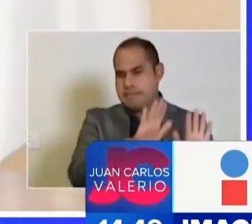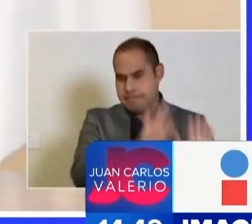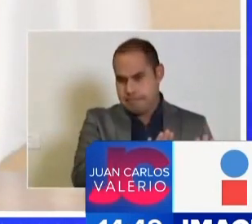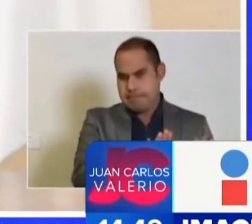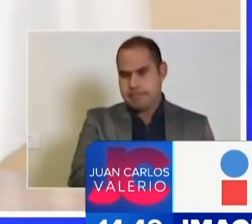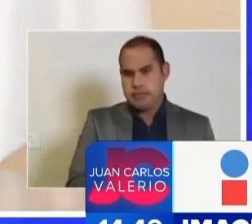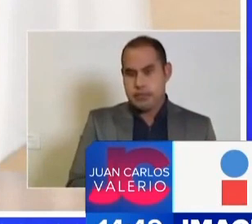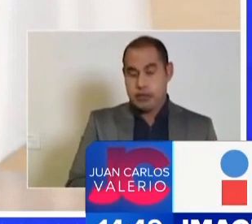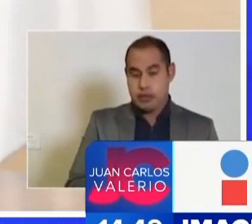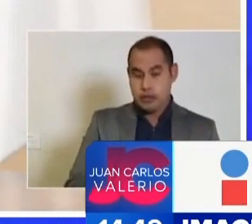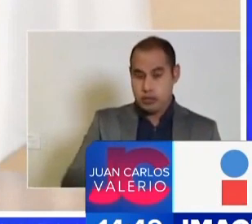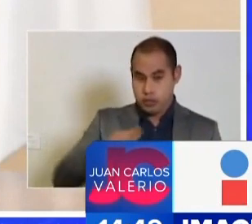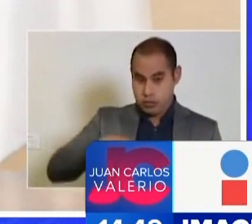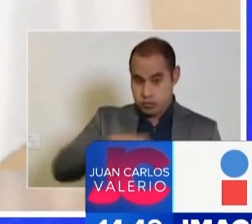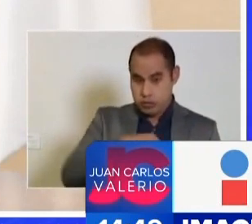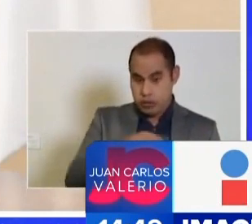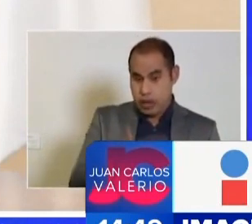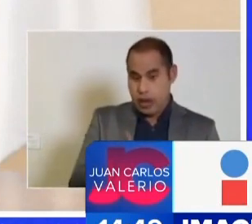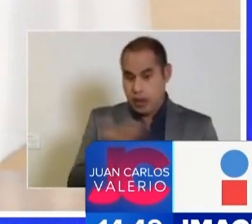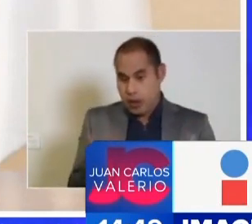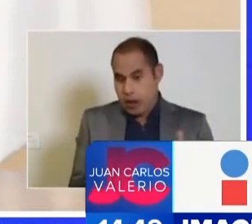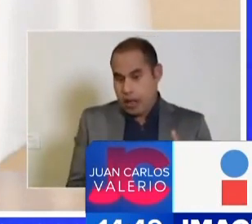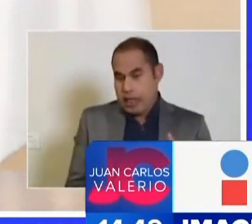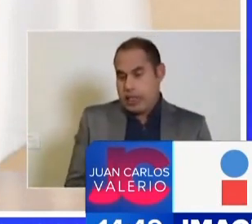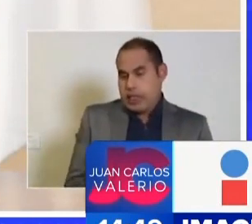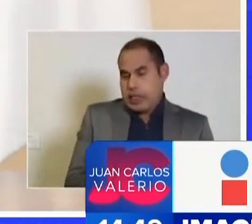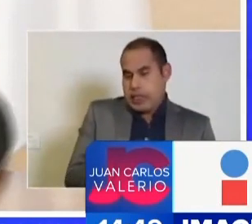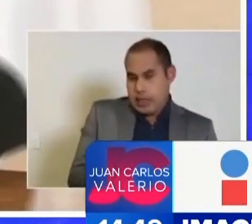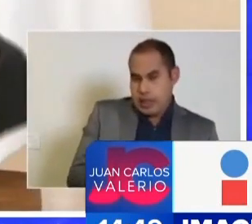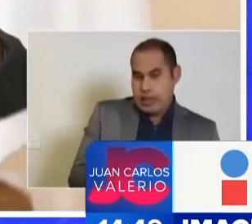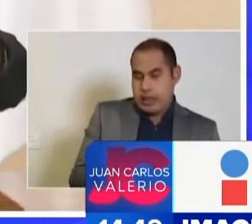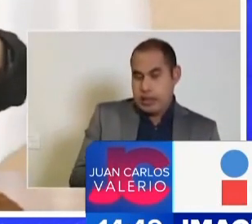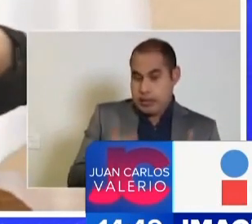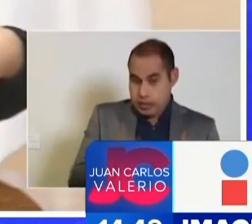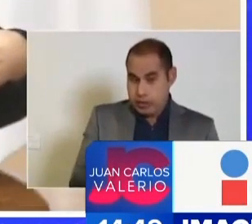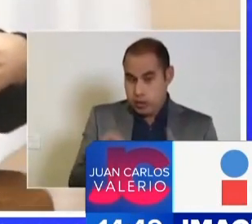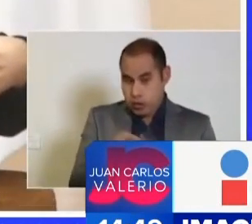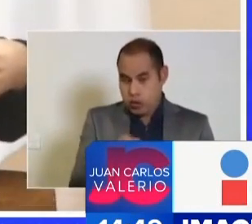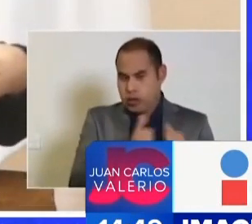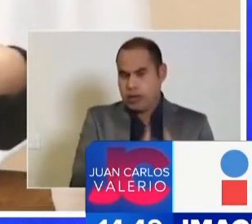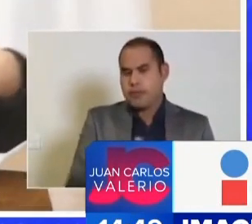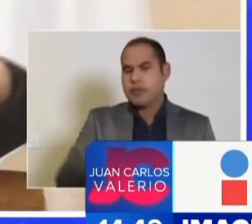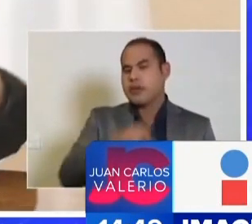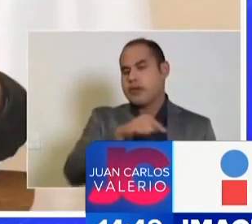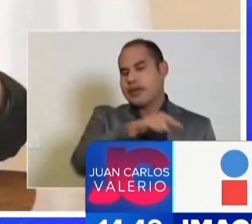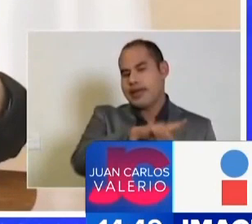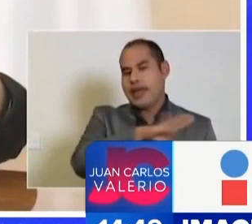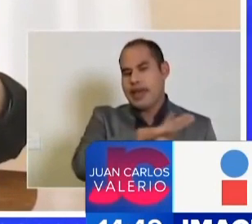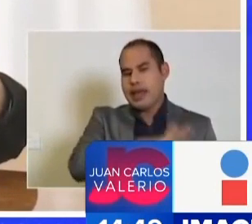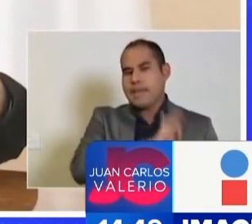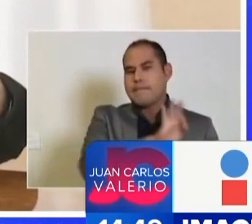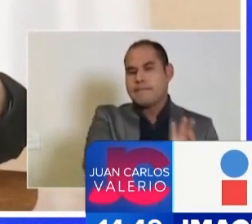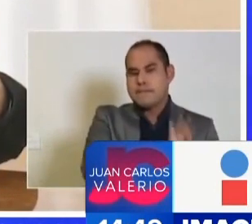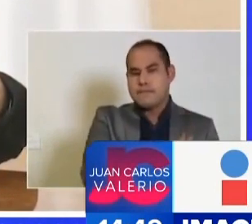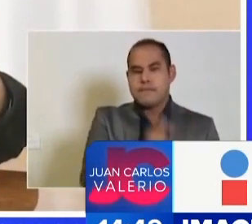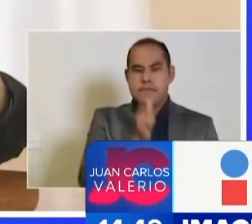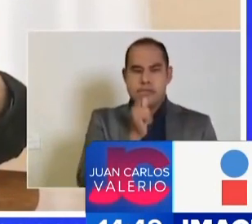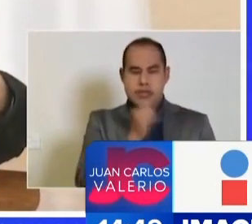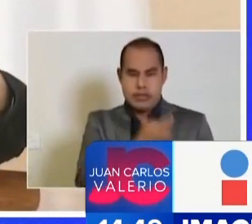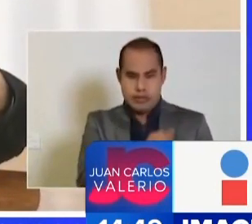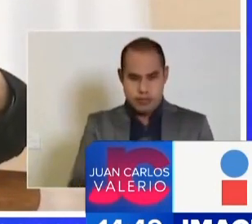¿sí? No de ahorita. Sabemos dónde, pero está protegido por policía